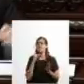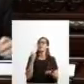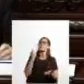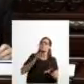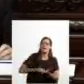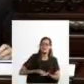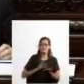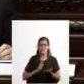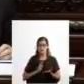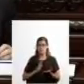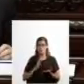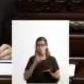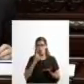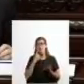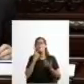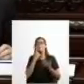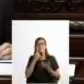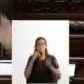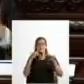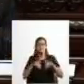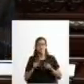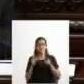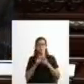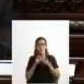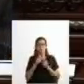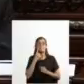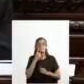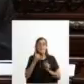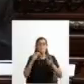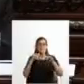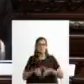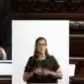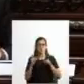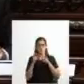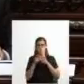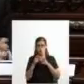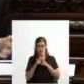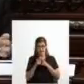Invirtiendo, un agujero de mil millones de dólares. Mil millones de dólares.